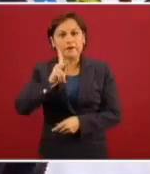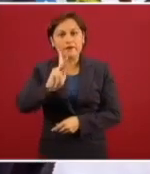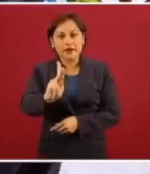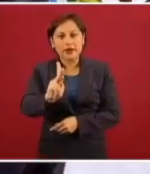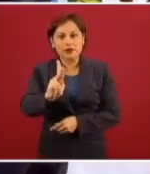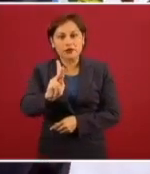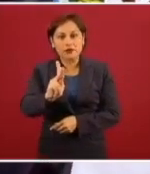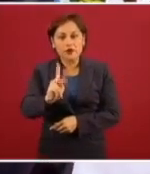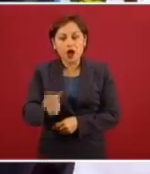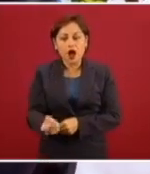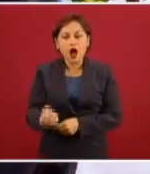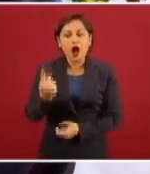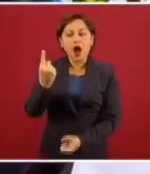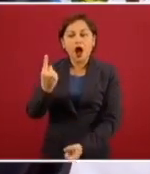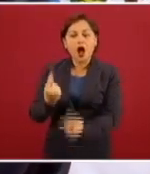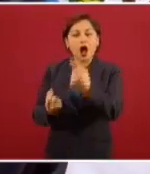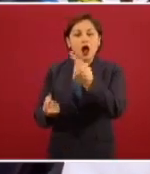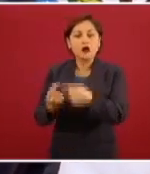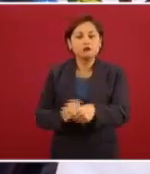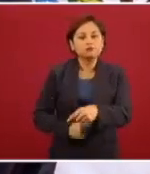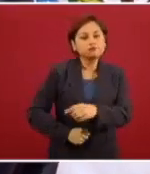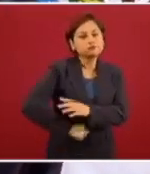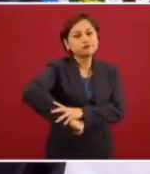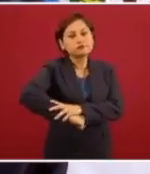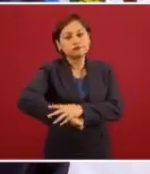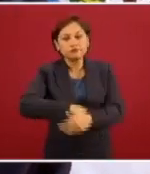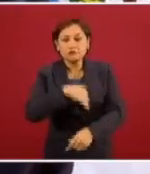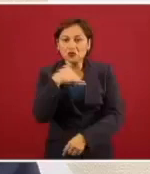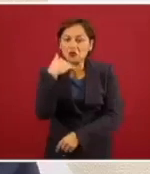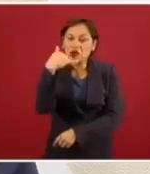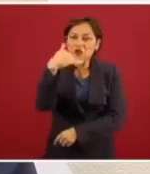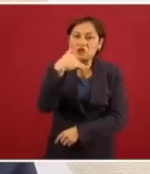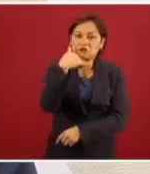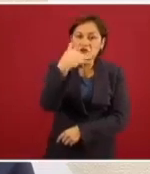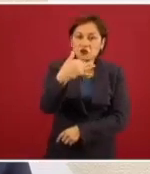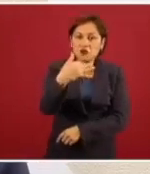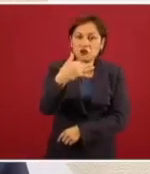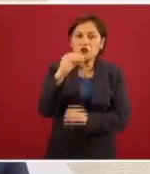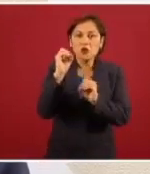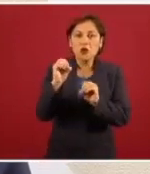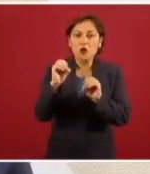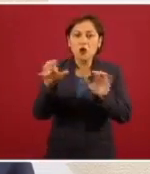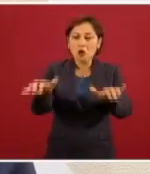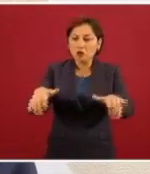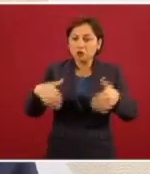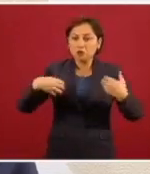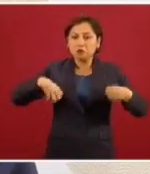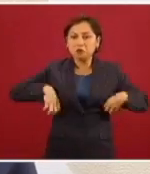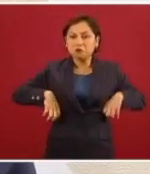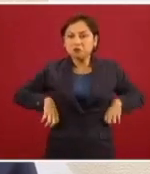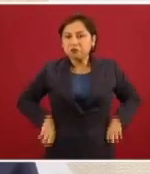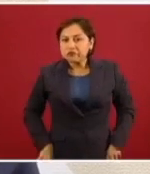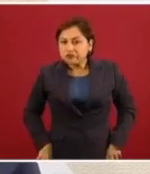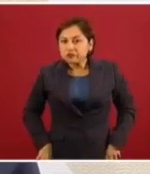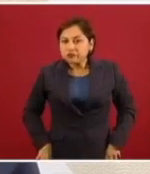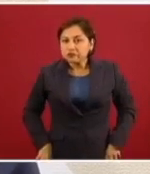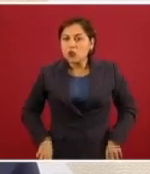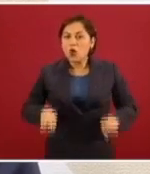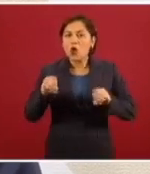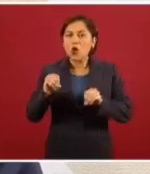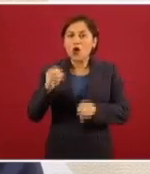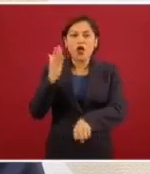los privilegios, la corrupción, el saqueo y la impunidad.